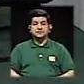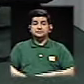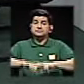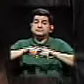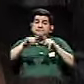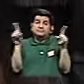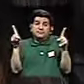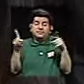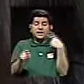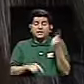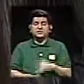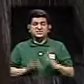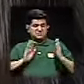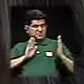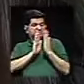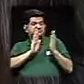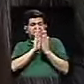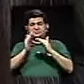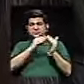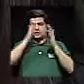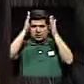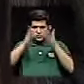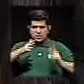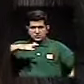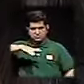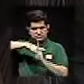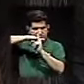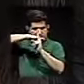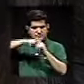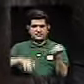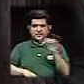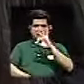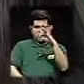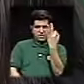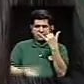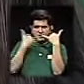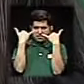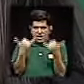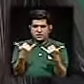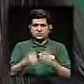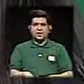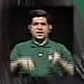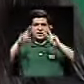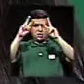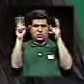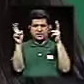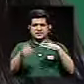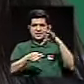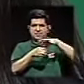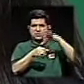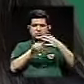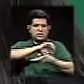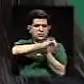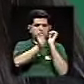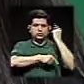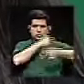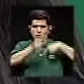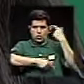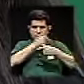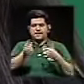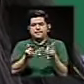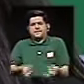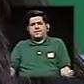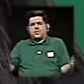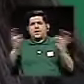pero siempre hay una resistencia ciudadana que surge de la misma manera actualmente con el tema de los cultivos transgénicos ha habido una